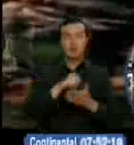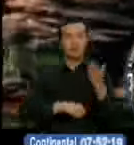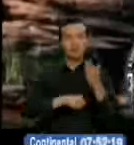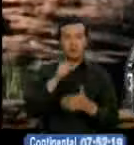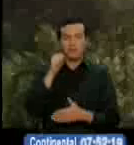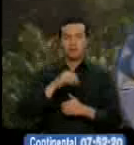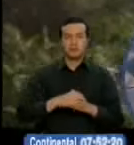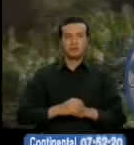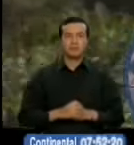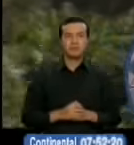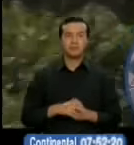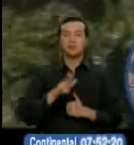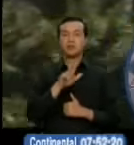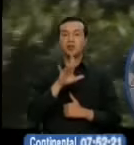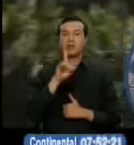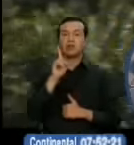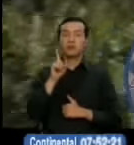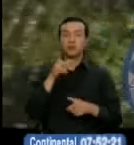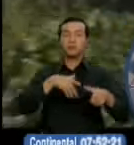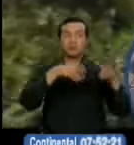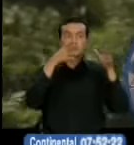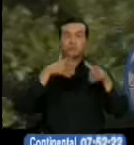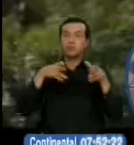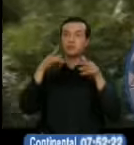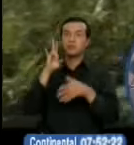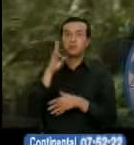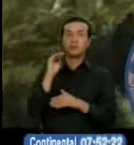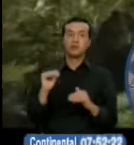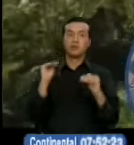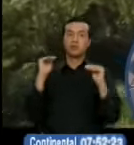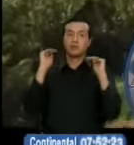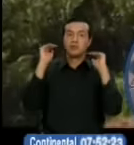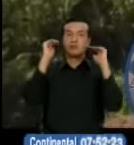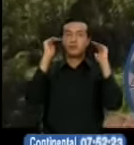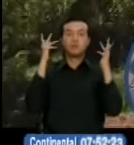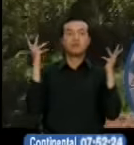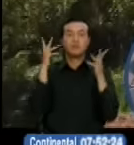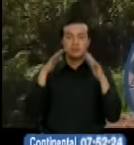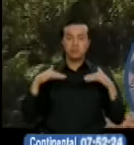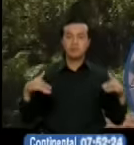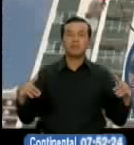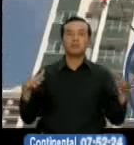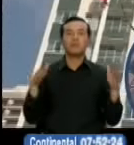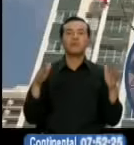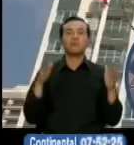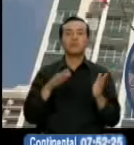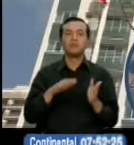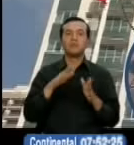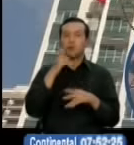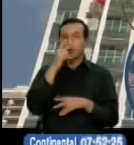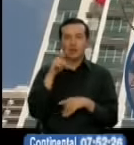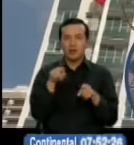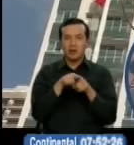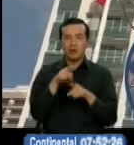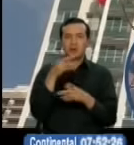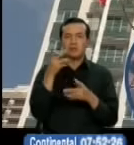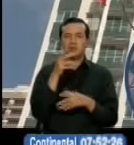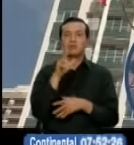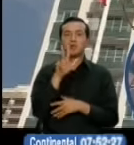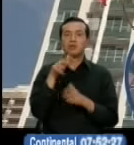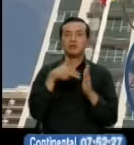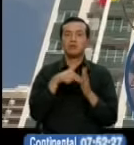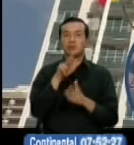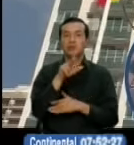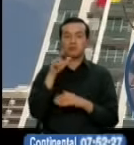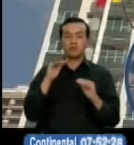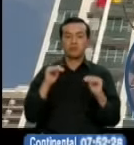acreditados. 31 edificios de 17 pisos conforman la Villa Olímpica y los 3.604